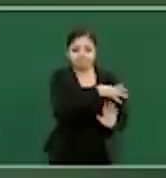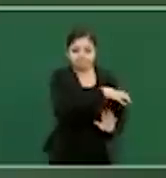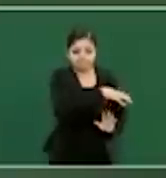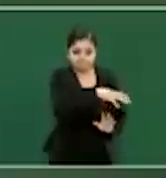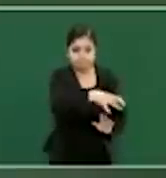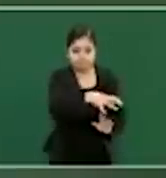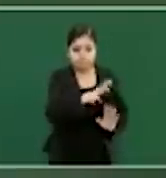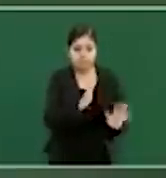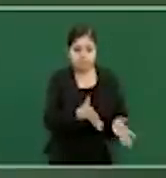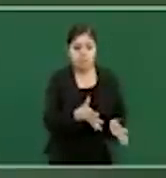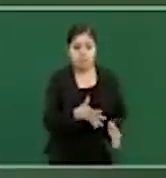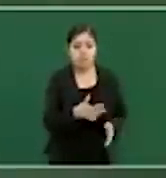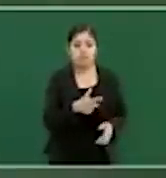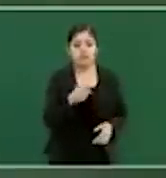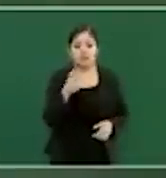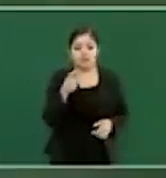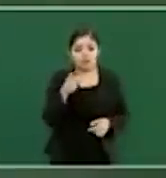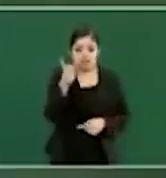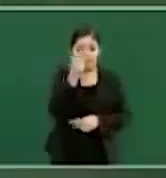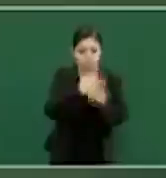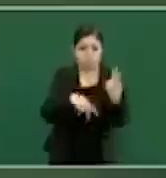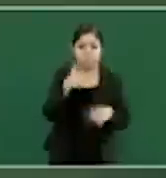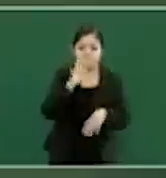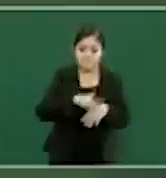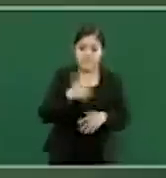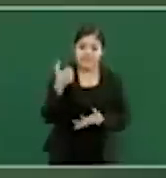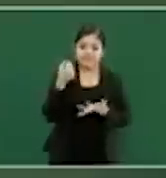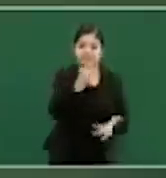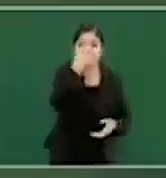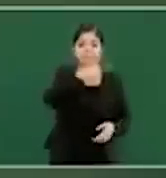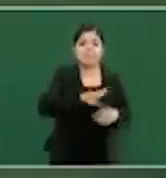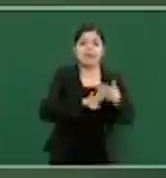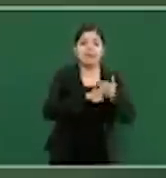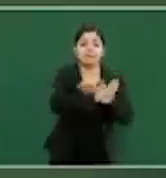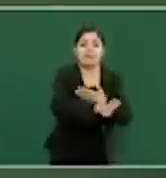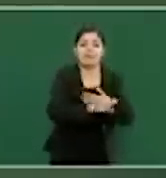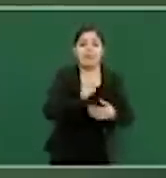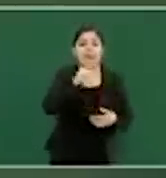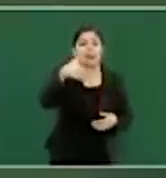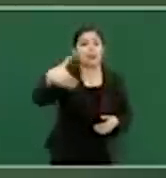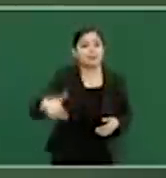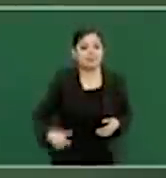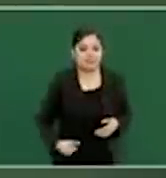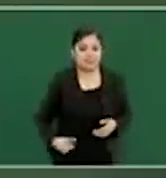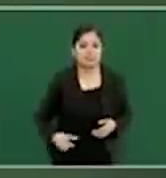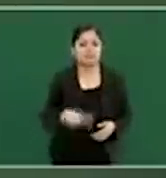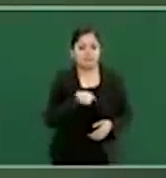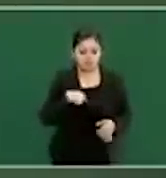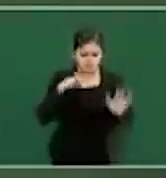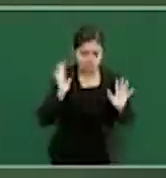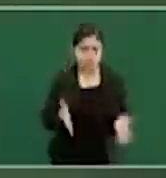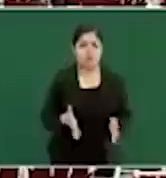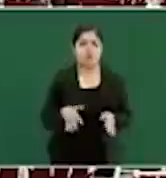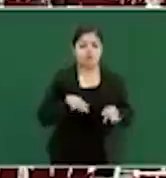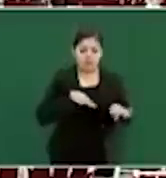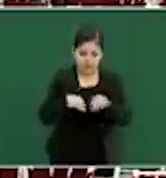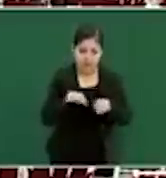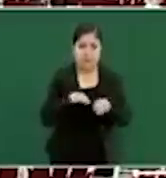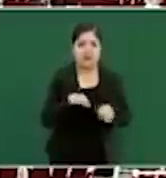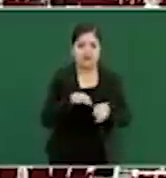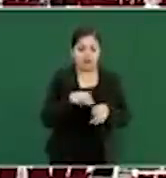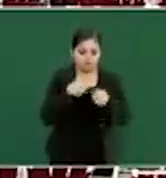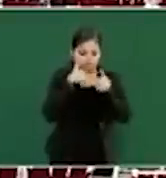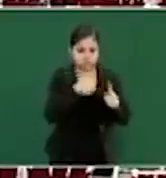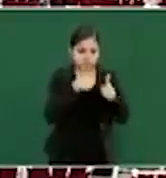se van a dedicar recursos para evitar riesgos este año. Estamos trabajando en eso.